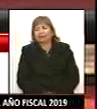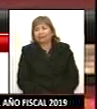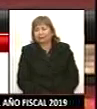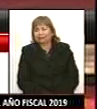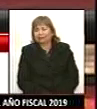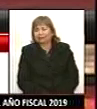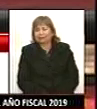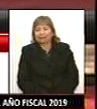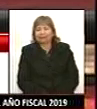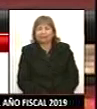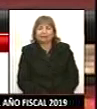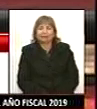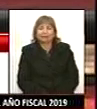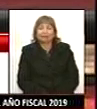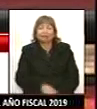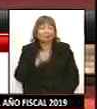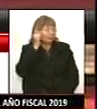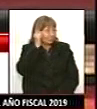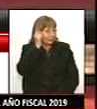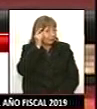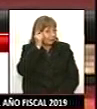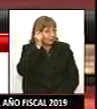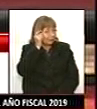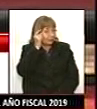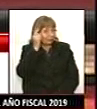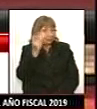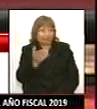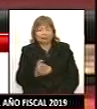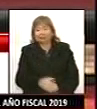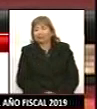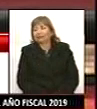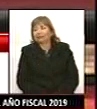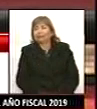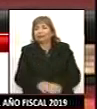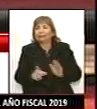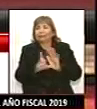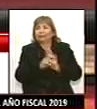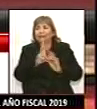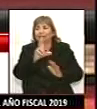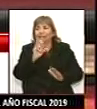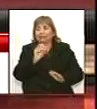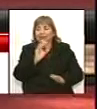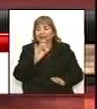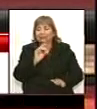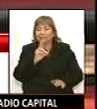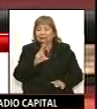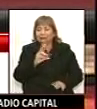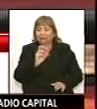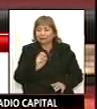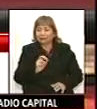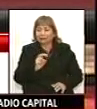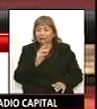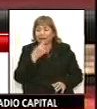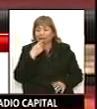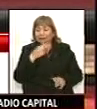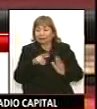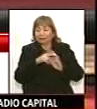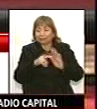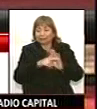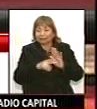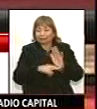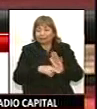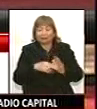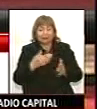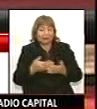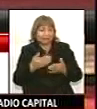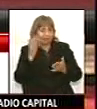sanción efectiva. En ese sentido, en el marco de lo establecido en la Ley 38.2, ley que fortalece diversas normas para